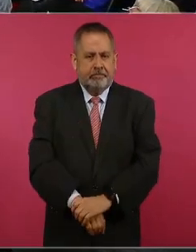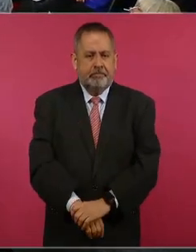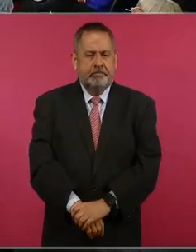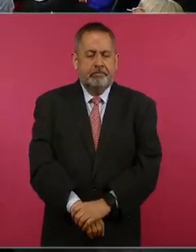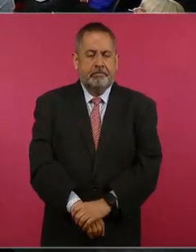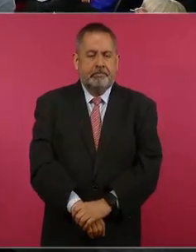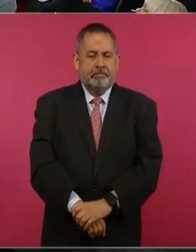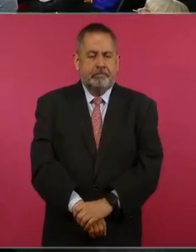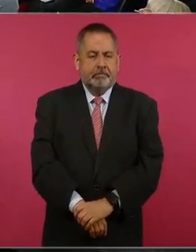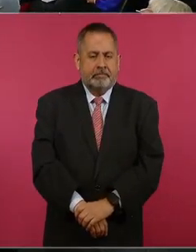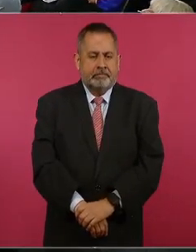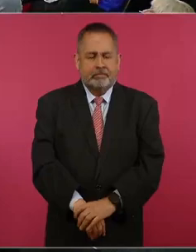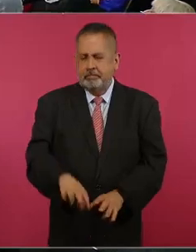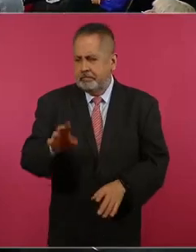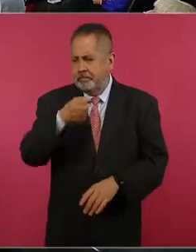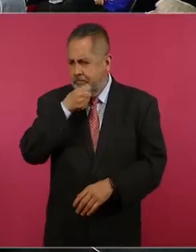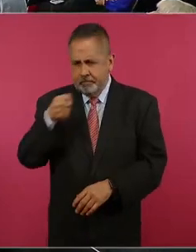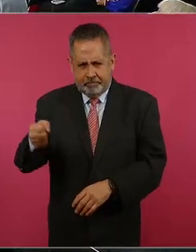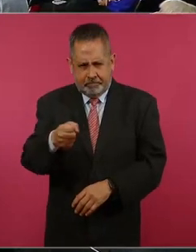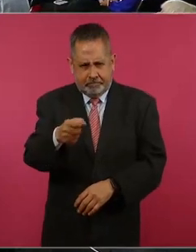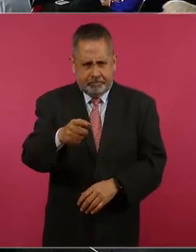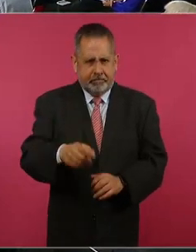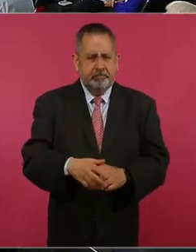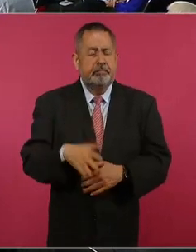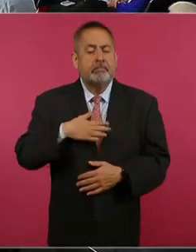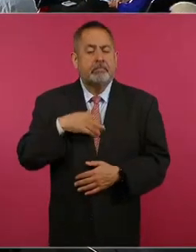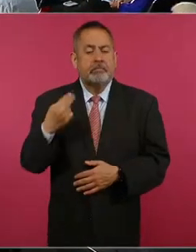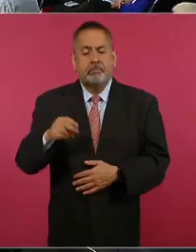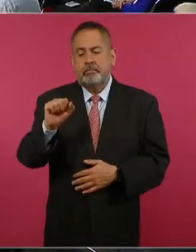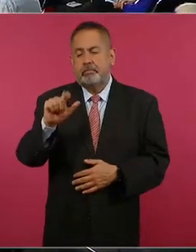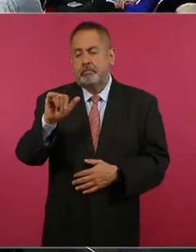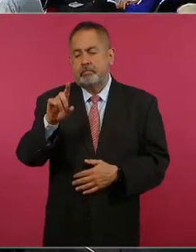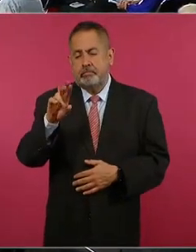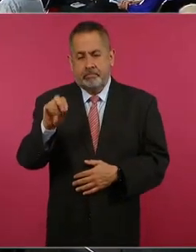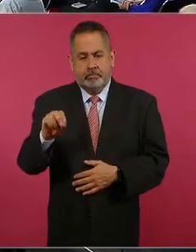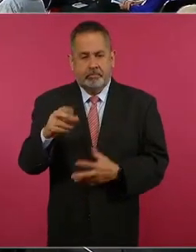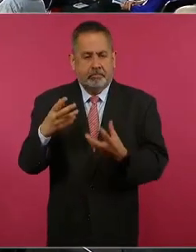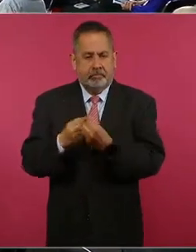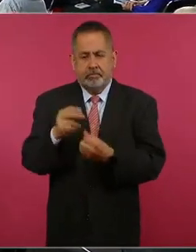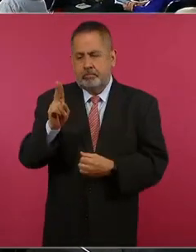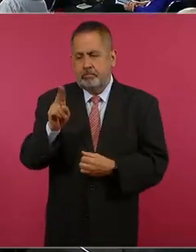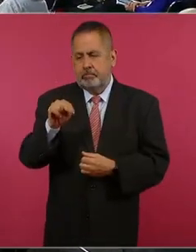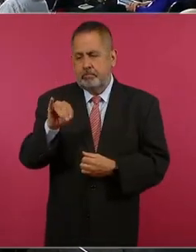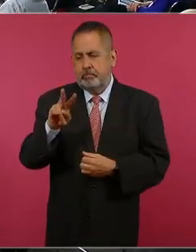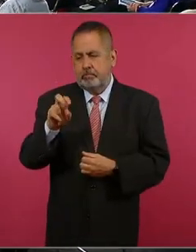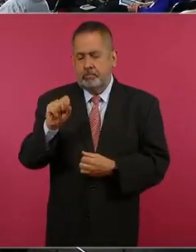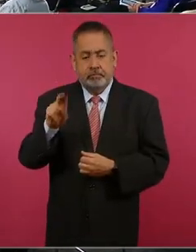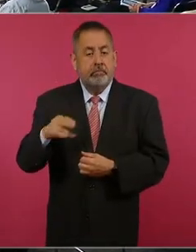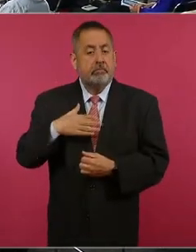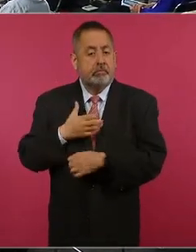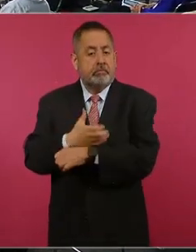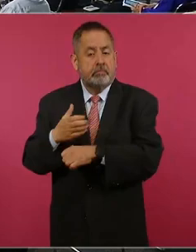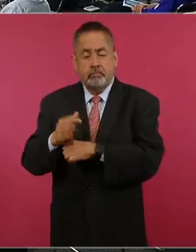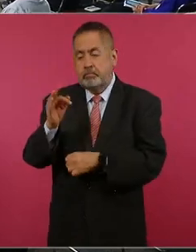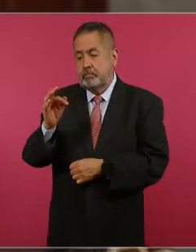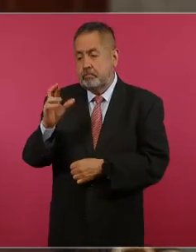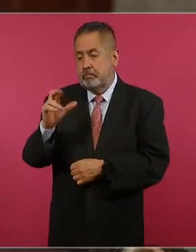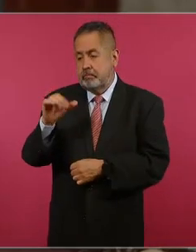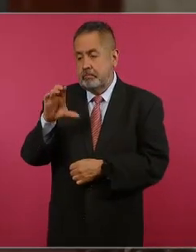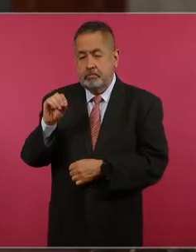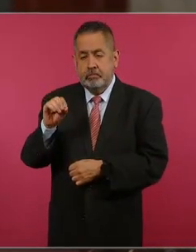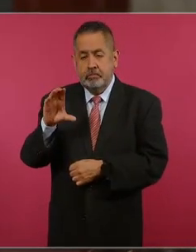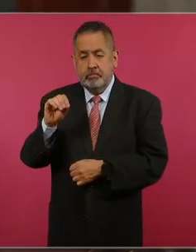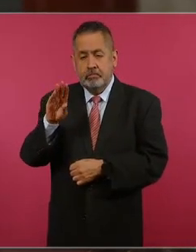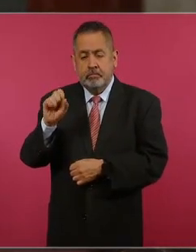porque el día de… A ver, tarde. Me llamo Alejandro Madrigal, soy reportero de Univisión. Mi compañero Francisco Cobos, el sábado pasado,